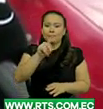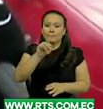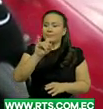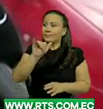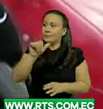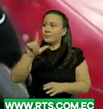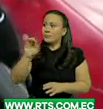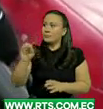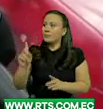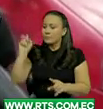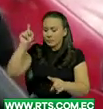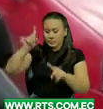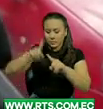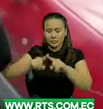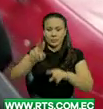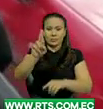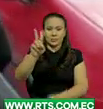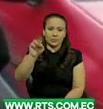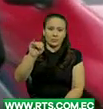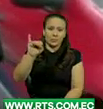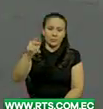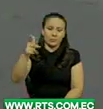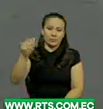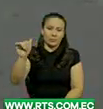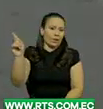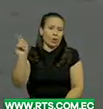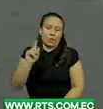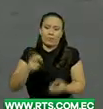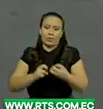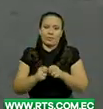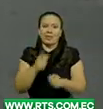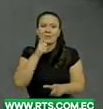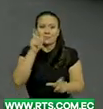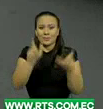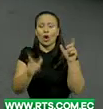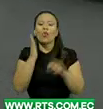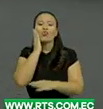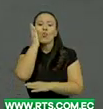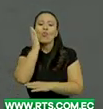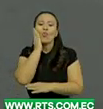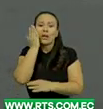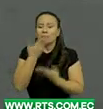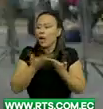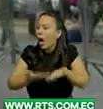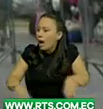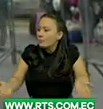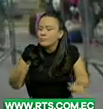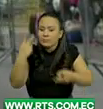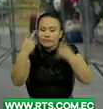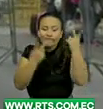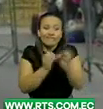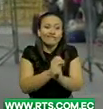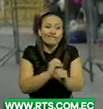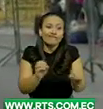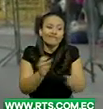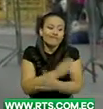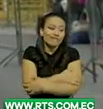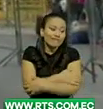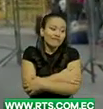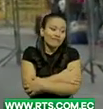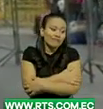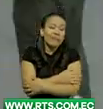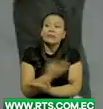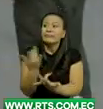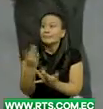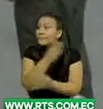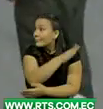Rumichaca para que no hayan inconvenientes. Mientras los comerciantes en Tulcán se mantienen abiertos sin visitantes, por tal razón solicitan a quienes